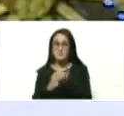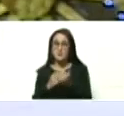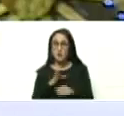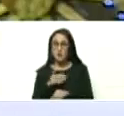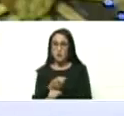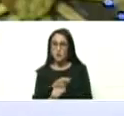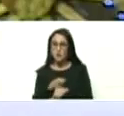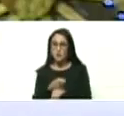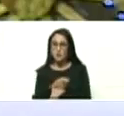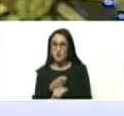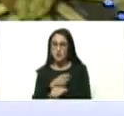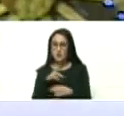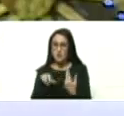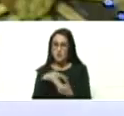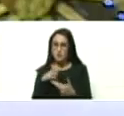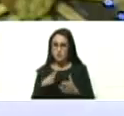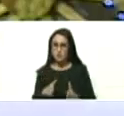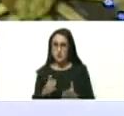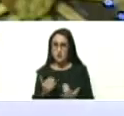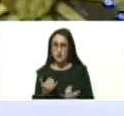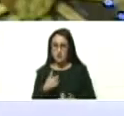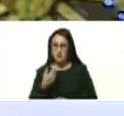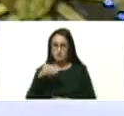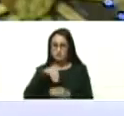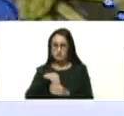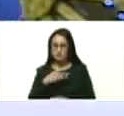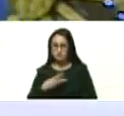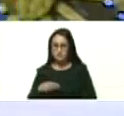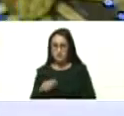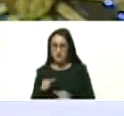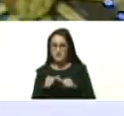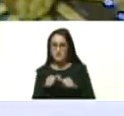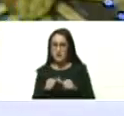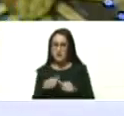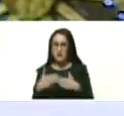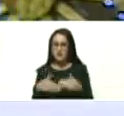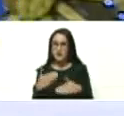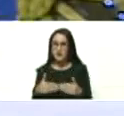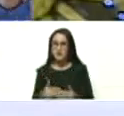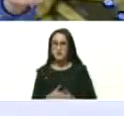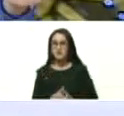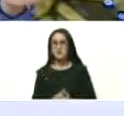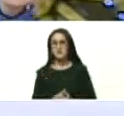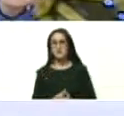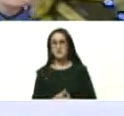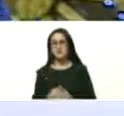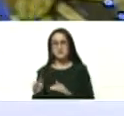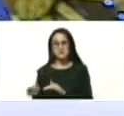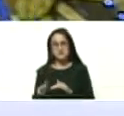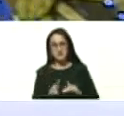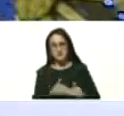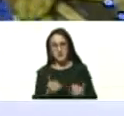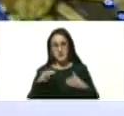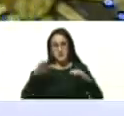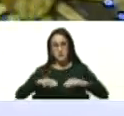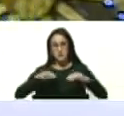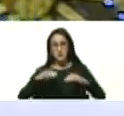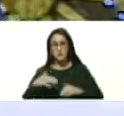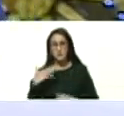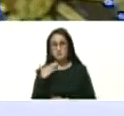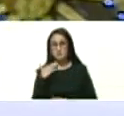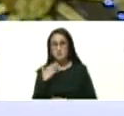gobierno revolucionario que presido para seguir adelante, pasar la página. Estas lluvias nos han